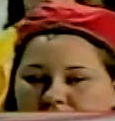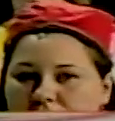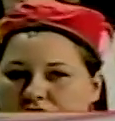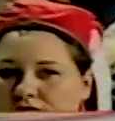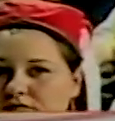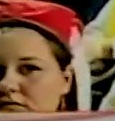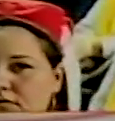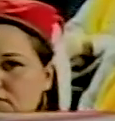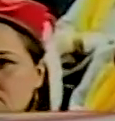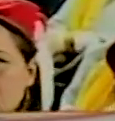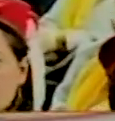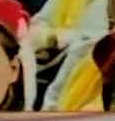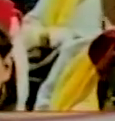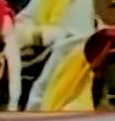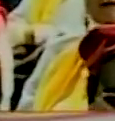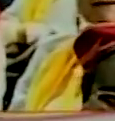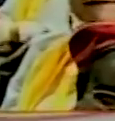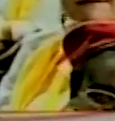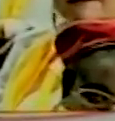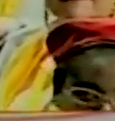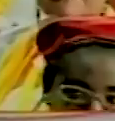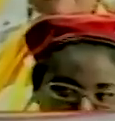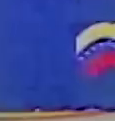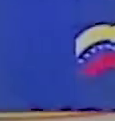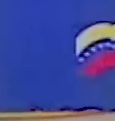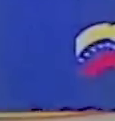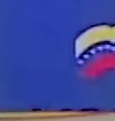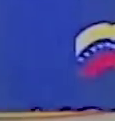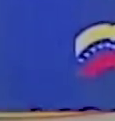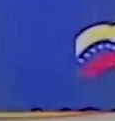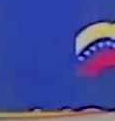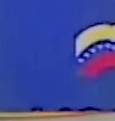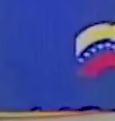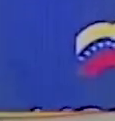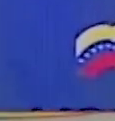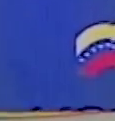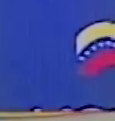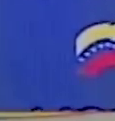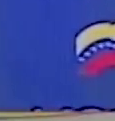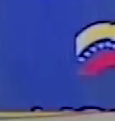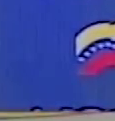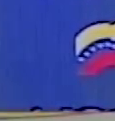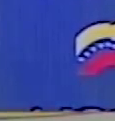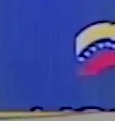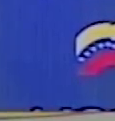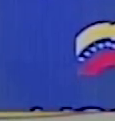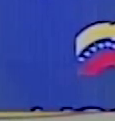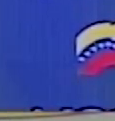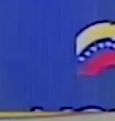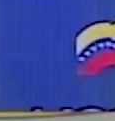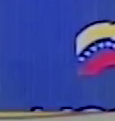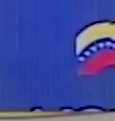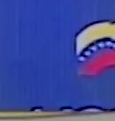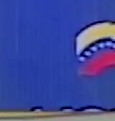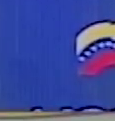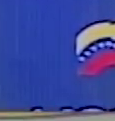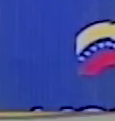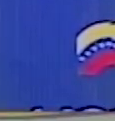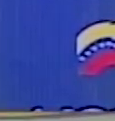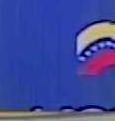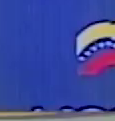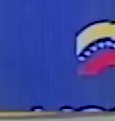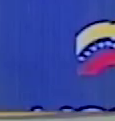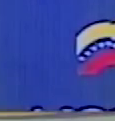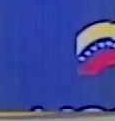absolutamente consciente, de que falta mucho por hacer. Y que todo eso tenemos que